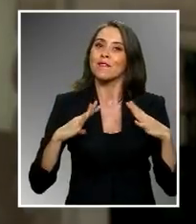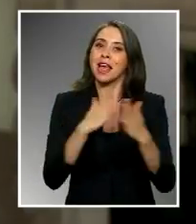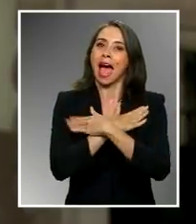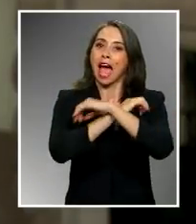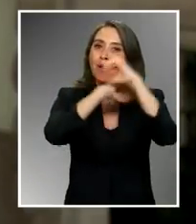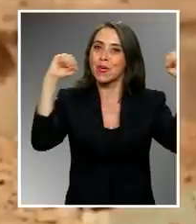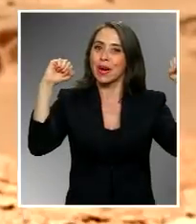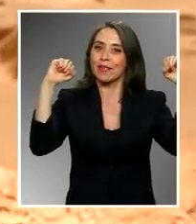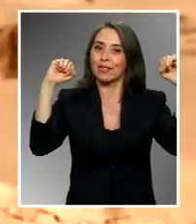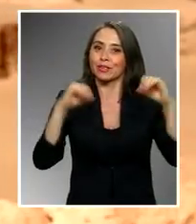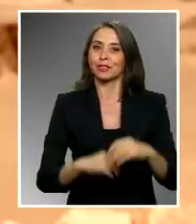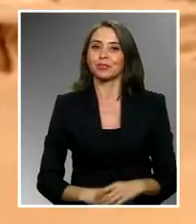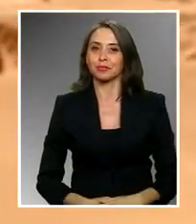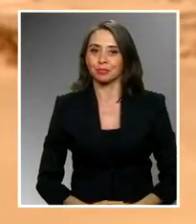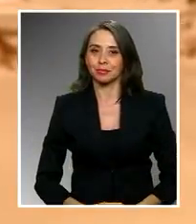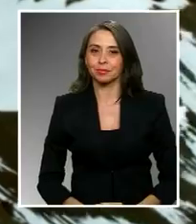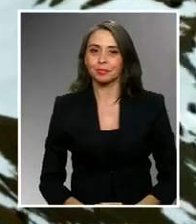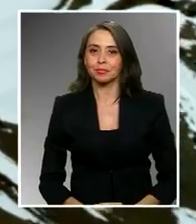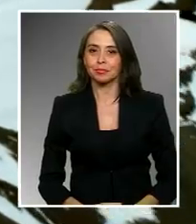feliz año nuevo